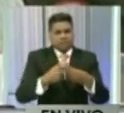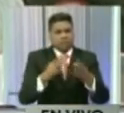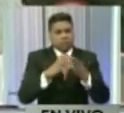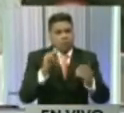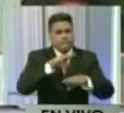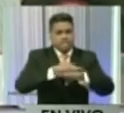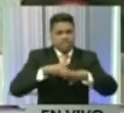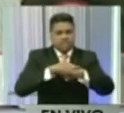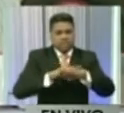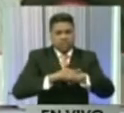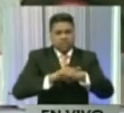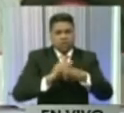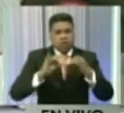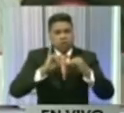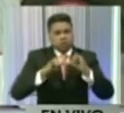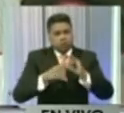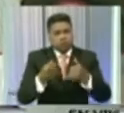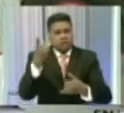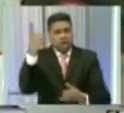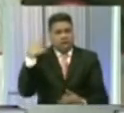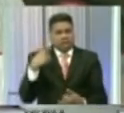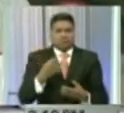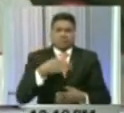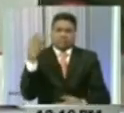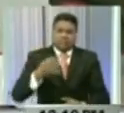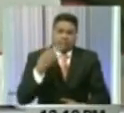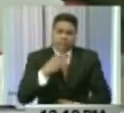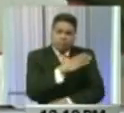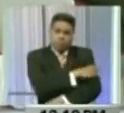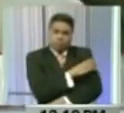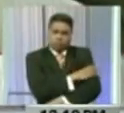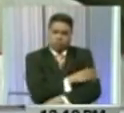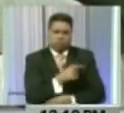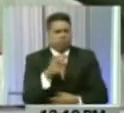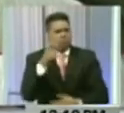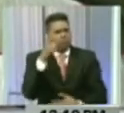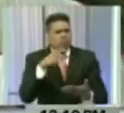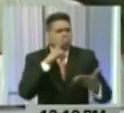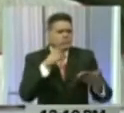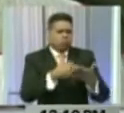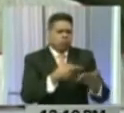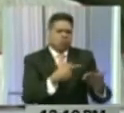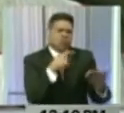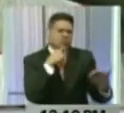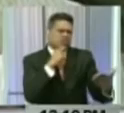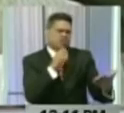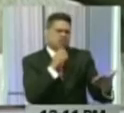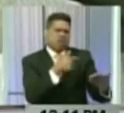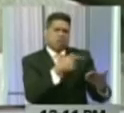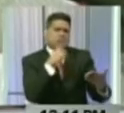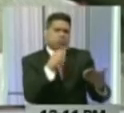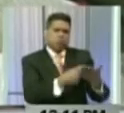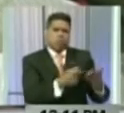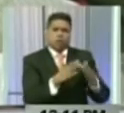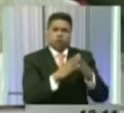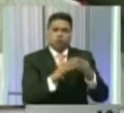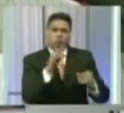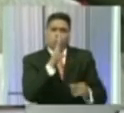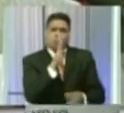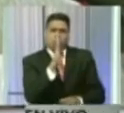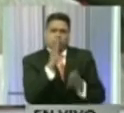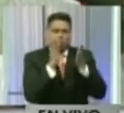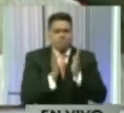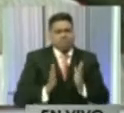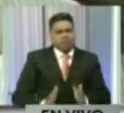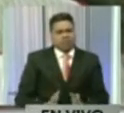Industria siempre estuvo en manos de la oligarquía en Venezuela. Te buscan los nombres de los presidentes de PDVSA, todos son banqueros. Buscan los nombres de los